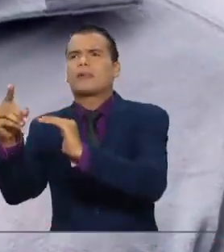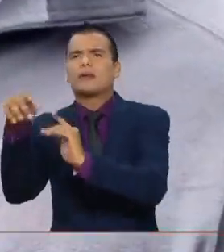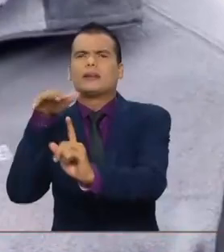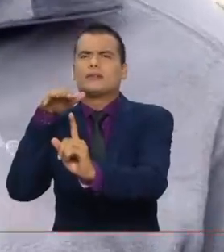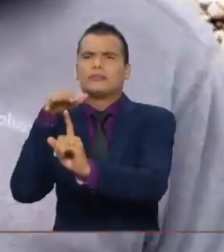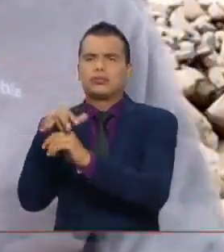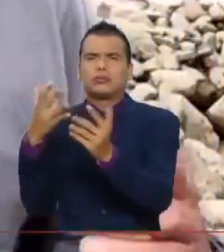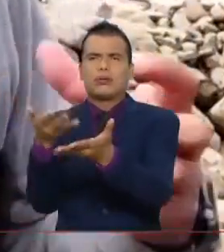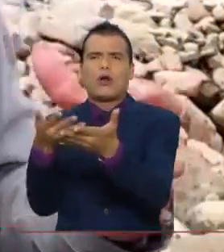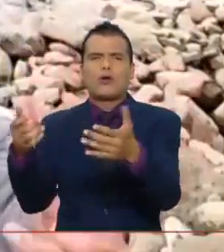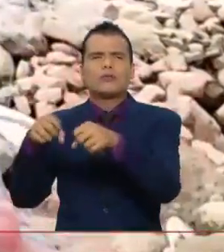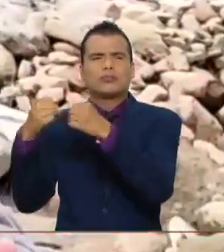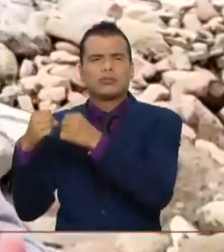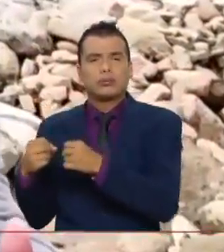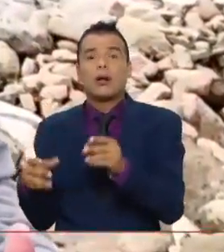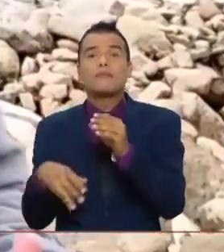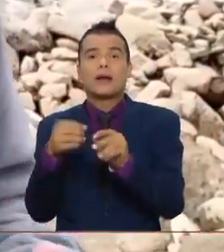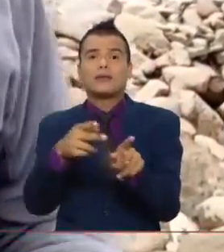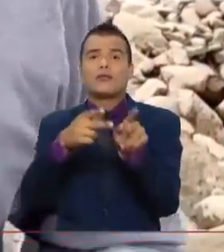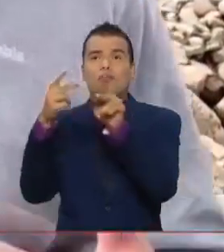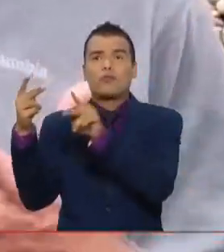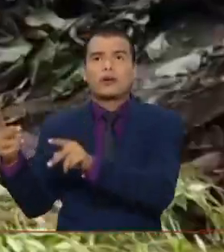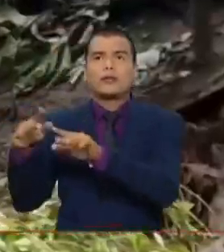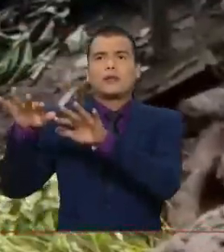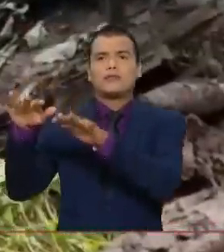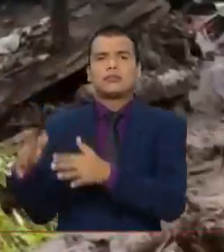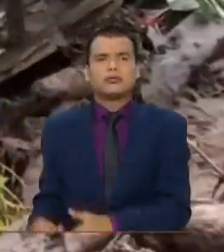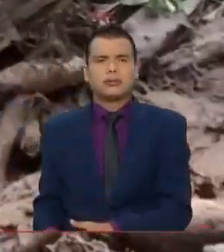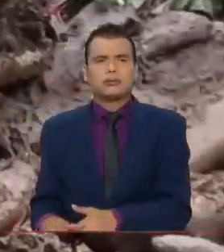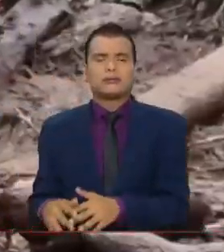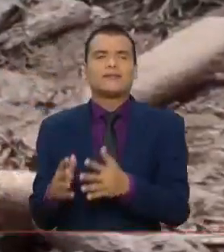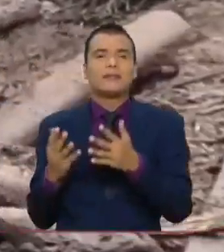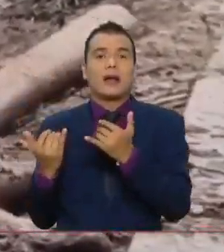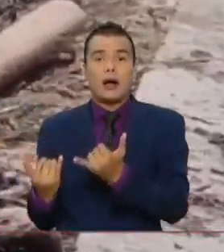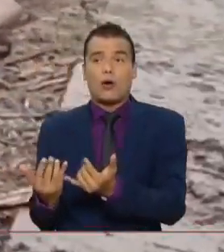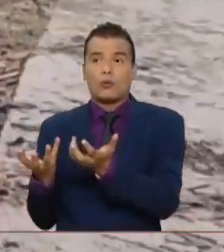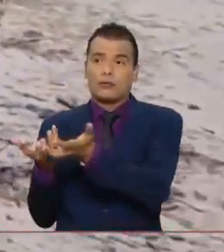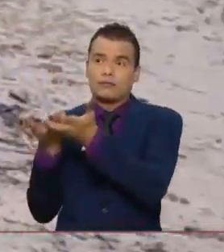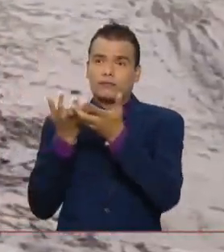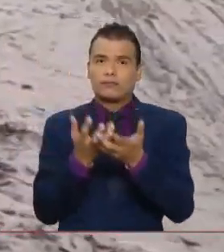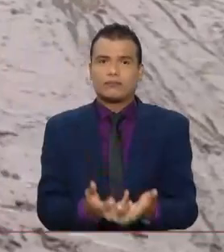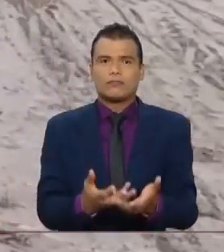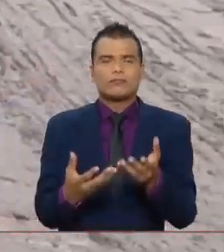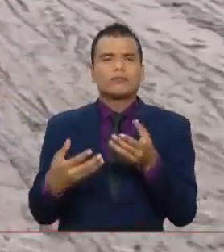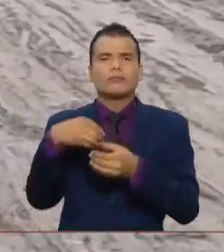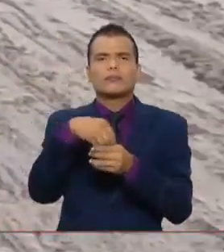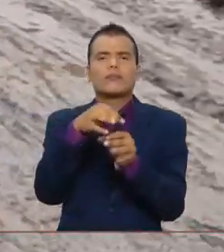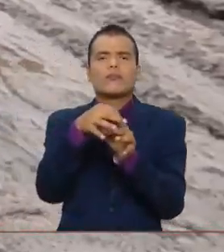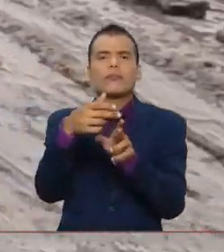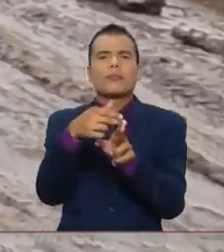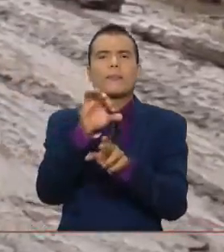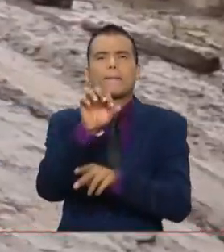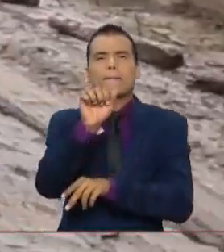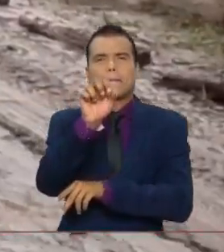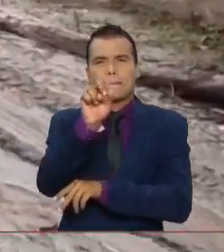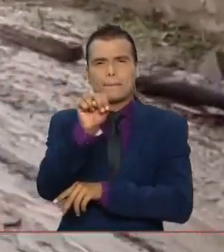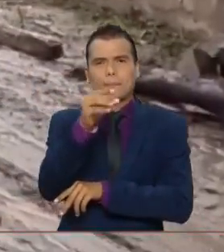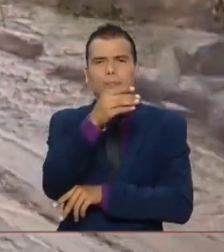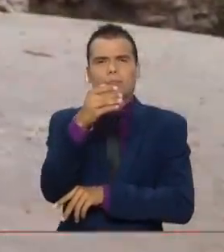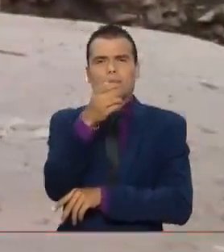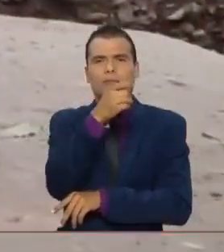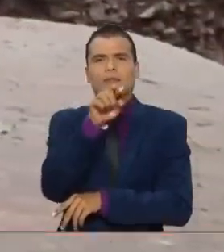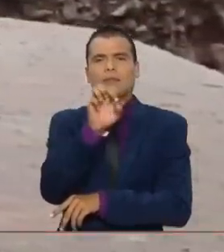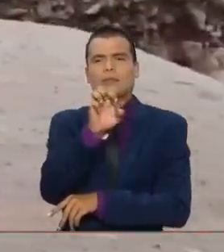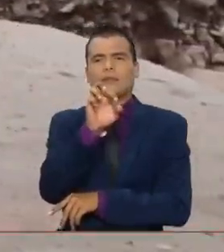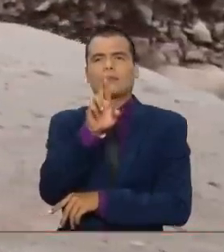de la infraestructura, puentes peatonales. Y llegamos aquí a San Gerardo, alcalde, también a mostrar la solidaridad con